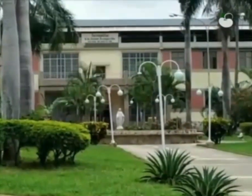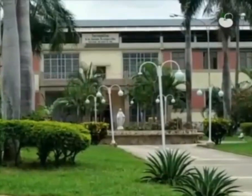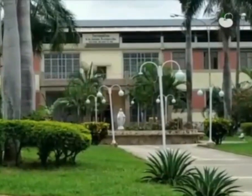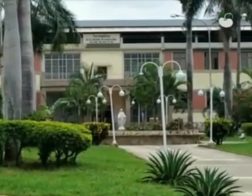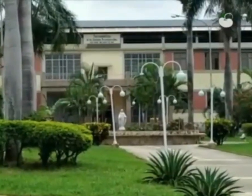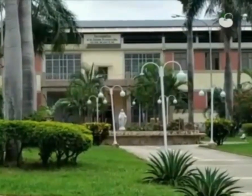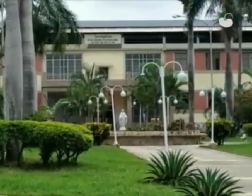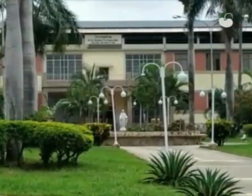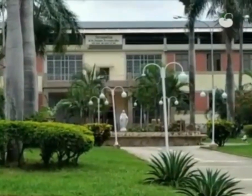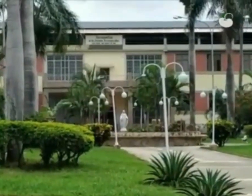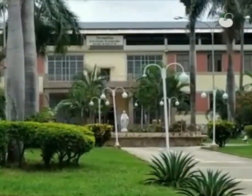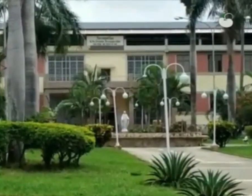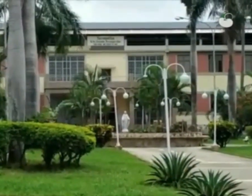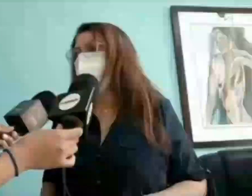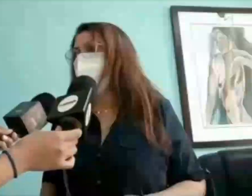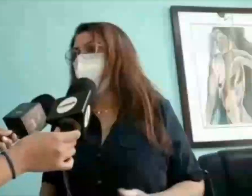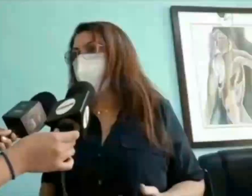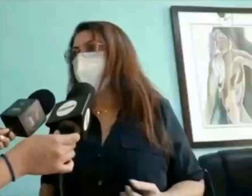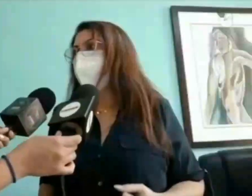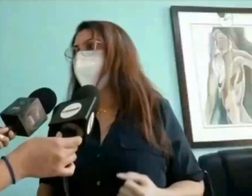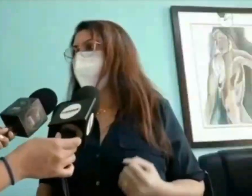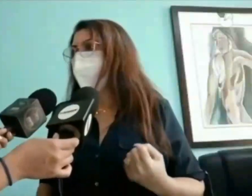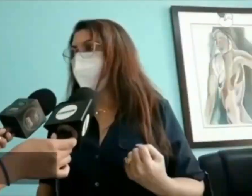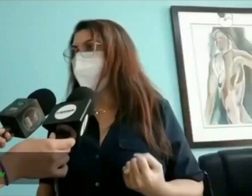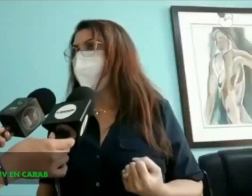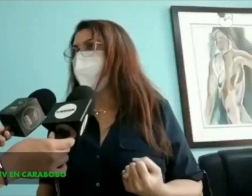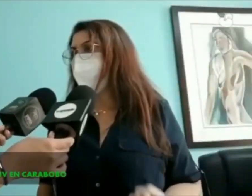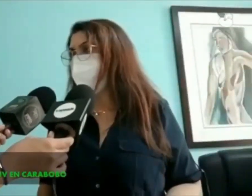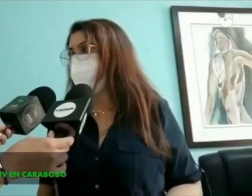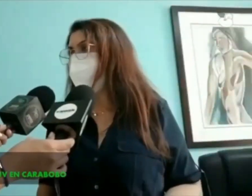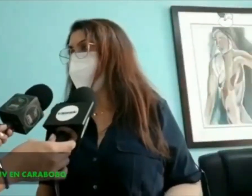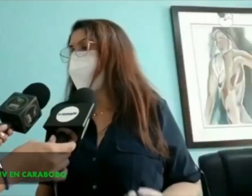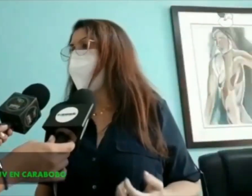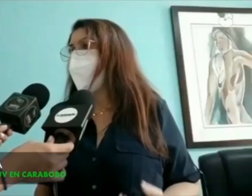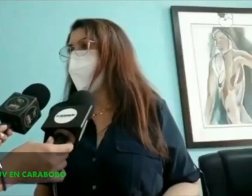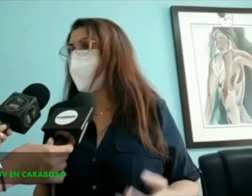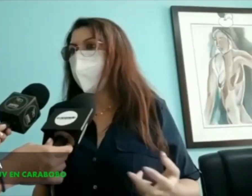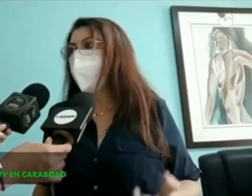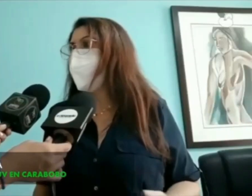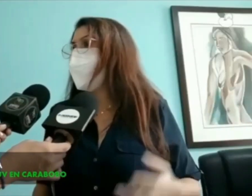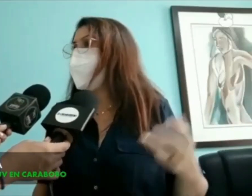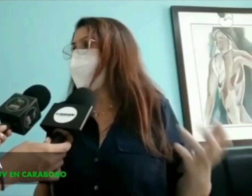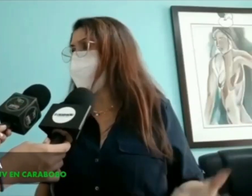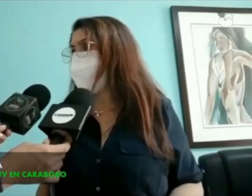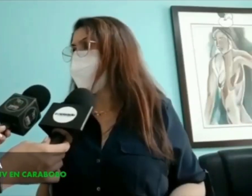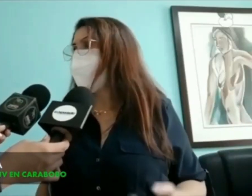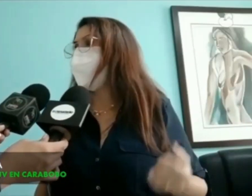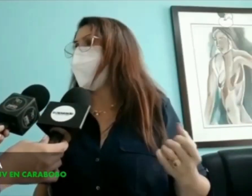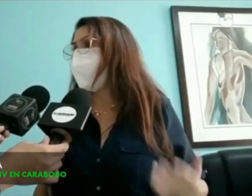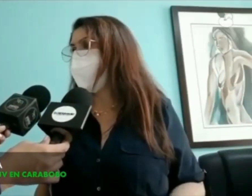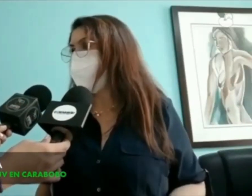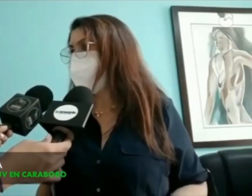atención de los residentes en el asilo. Lo principal que nos solicitaron es apoyo y ayuda